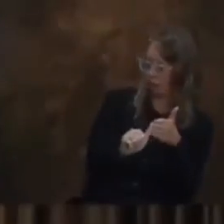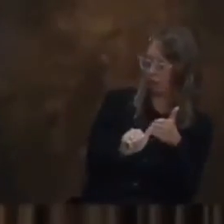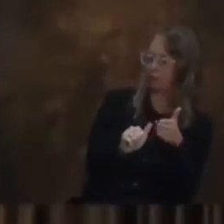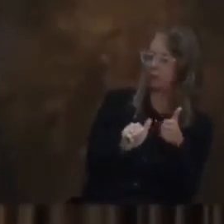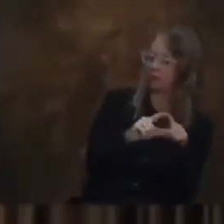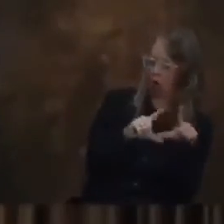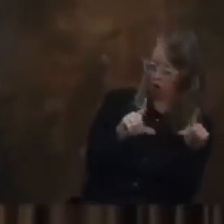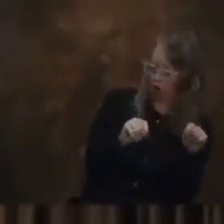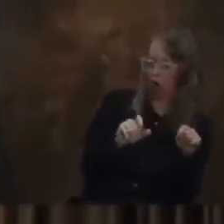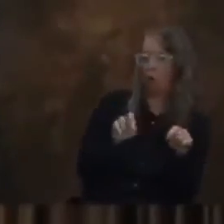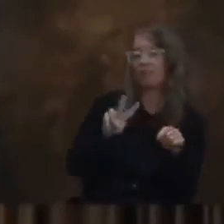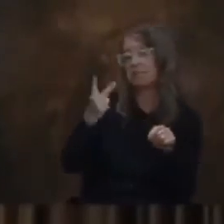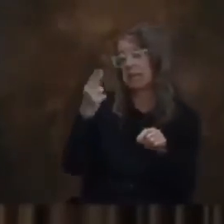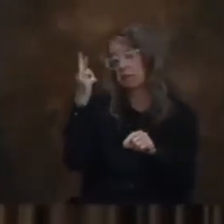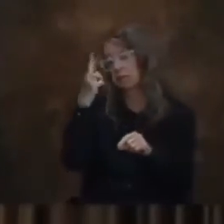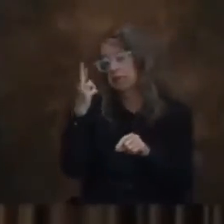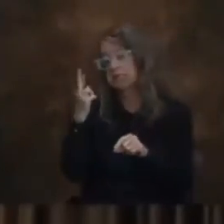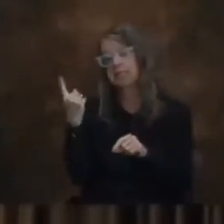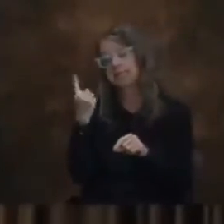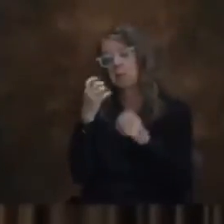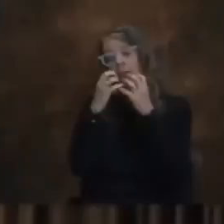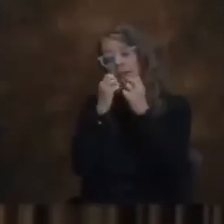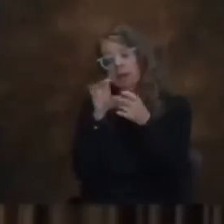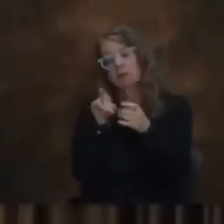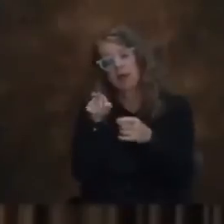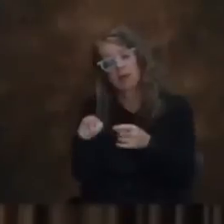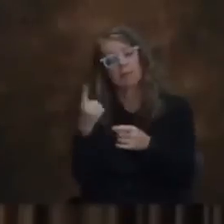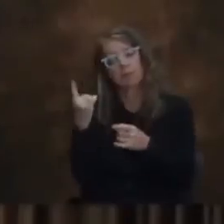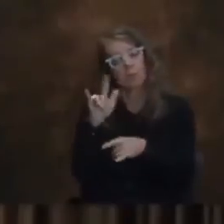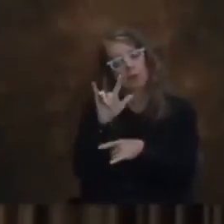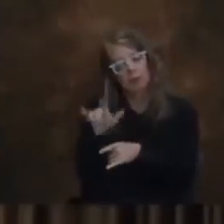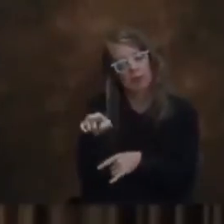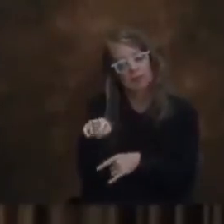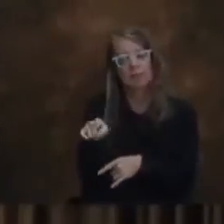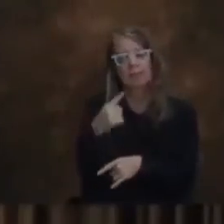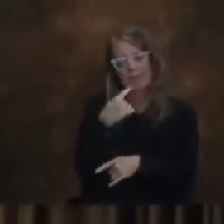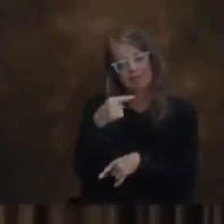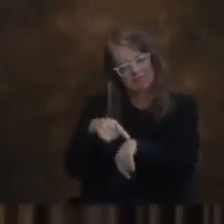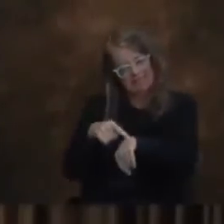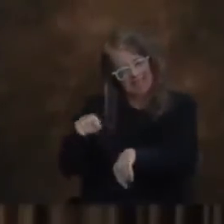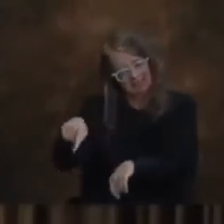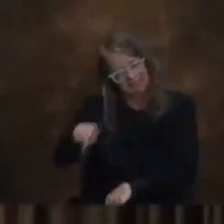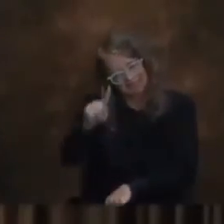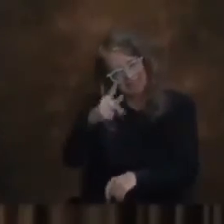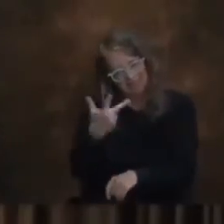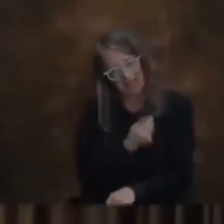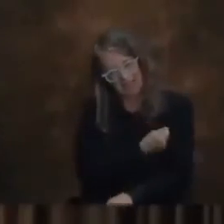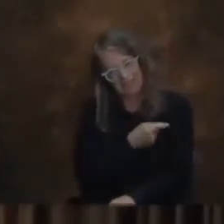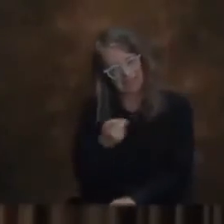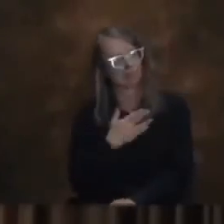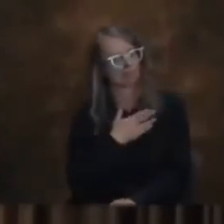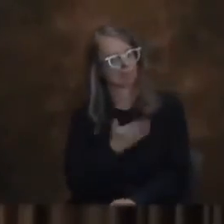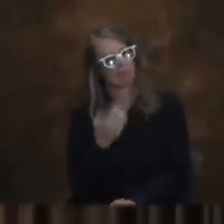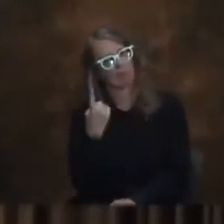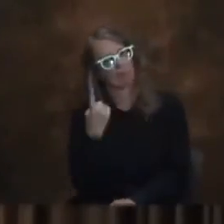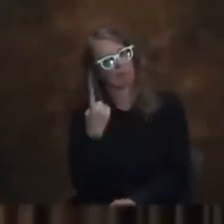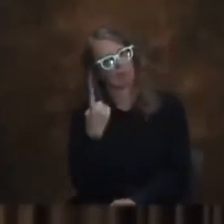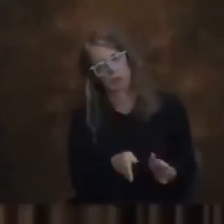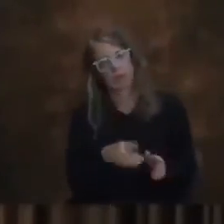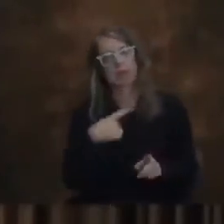cuando llegan personas y dicen que alguien un ser querido les dijo que se vacunarán el incremento en casos